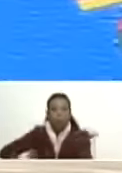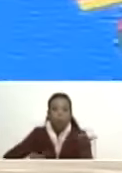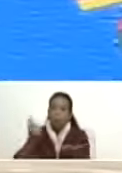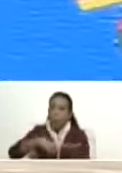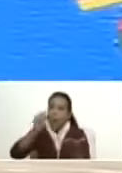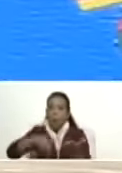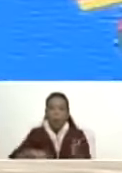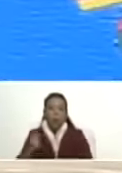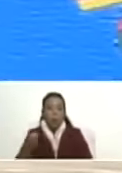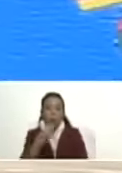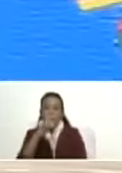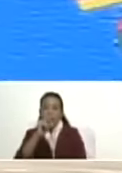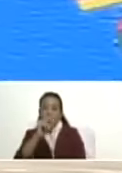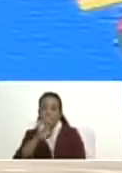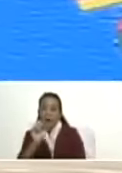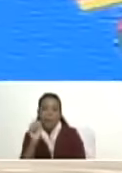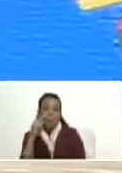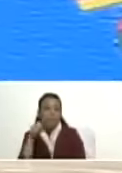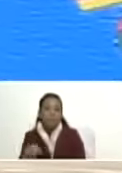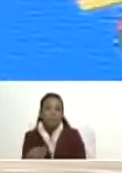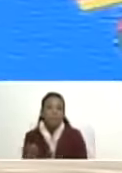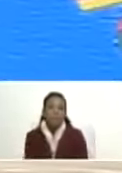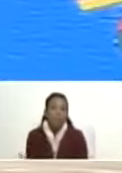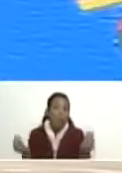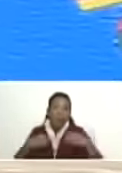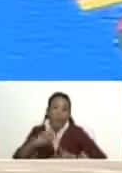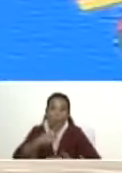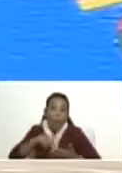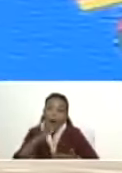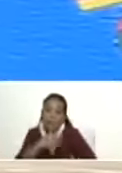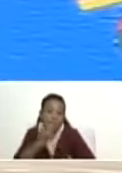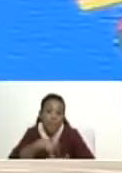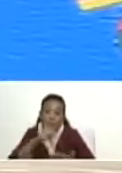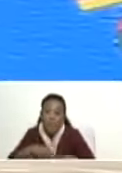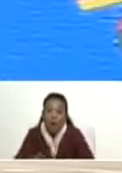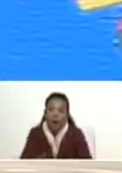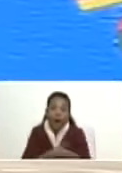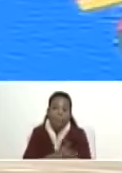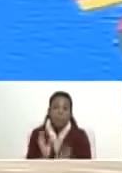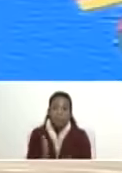firma el Acuerdo de Ginebra. No lo firma.